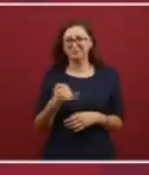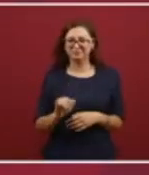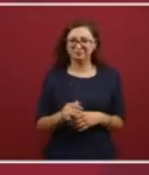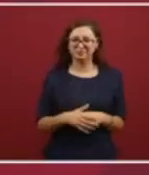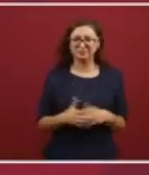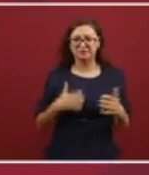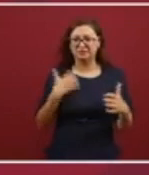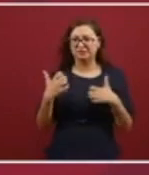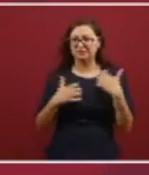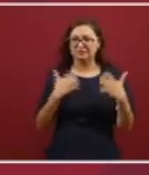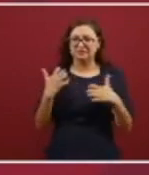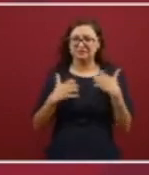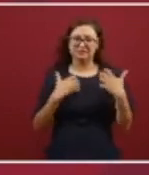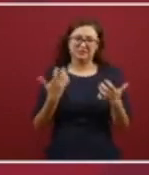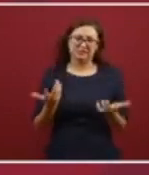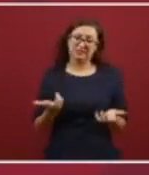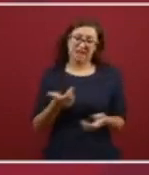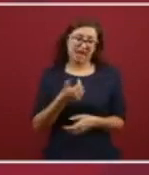desesperado. Lo mismo